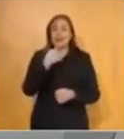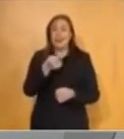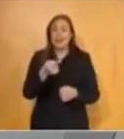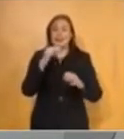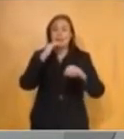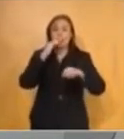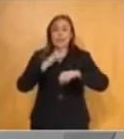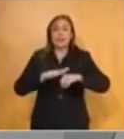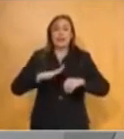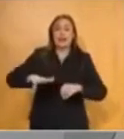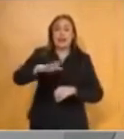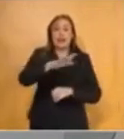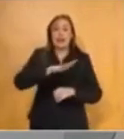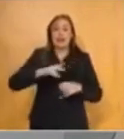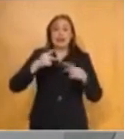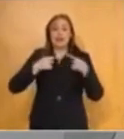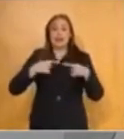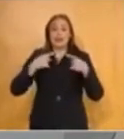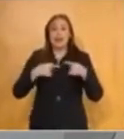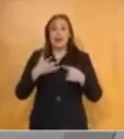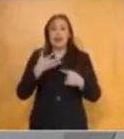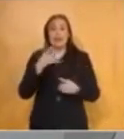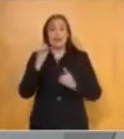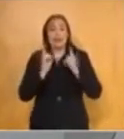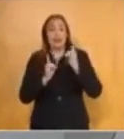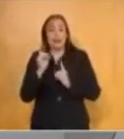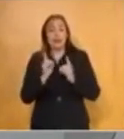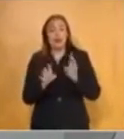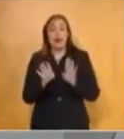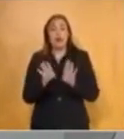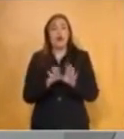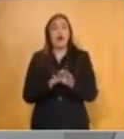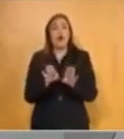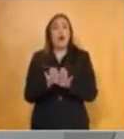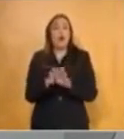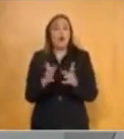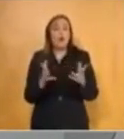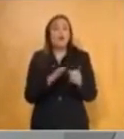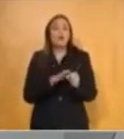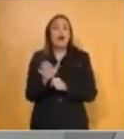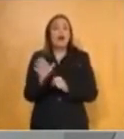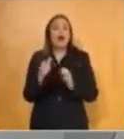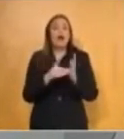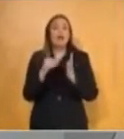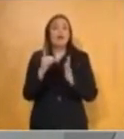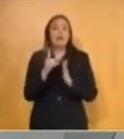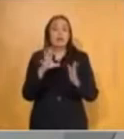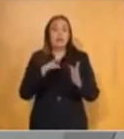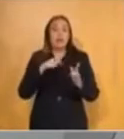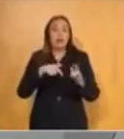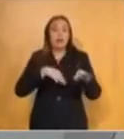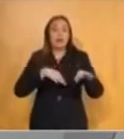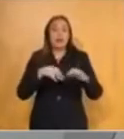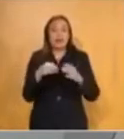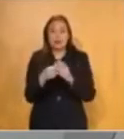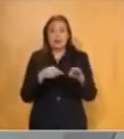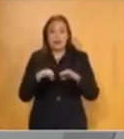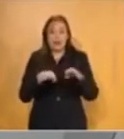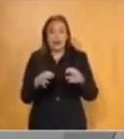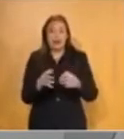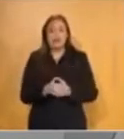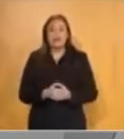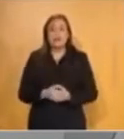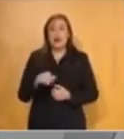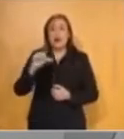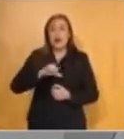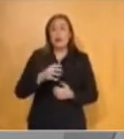familia que tienen dudas respecto a la metodología de la clase. El día de hoy voy a tratar de hacer una especie